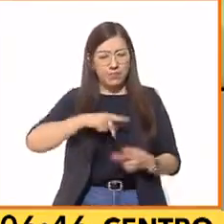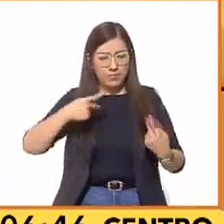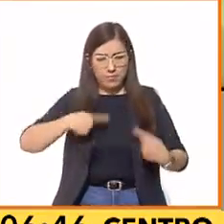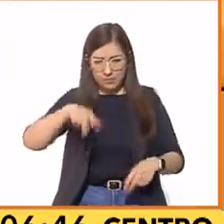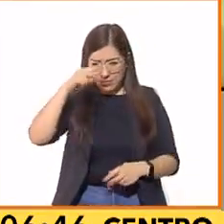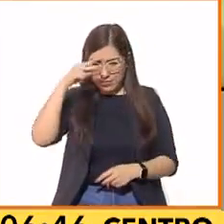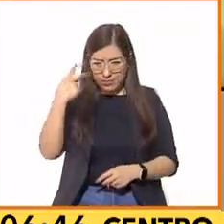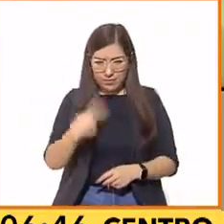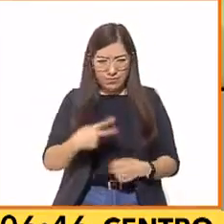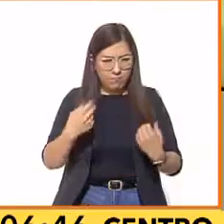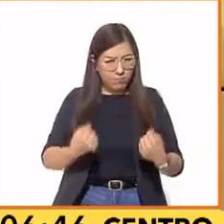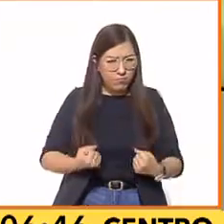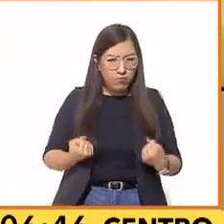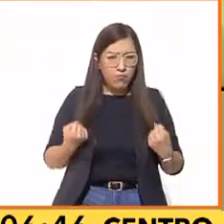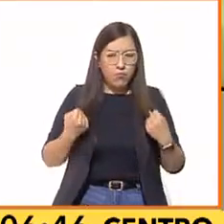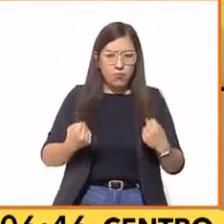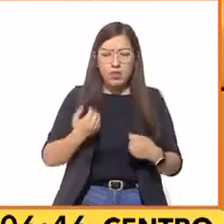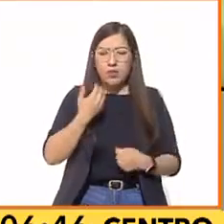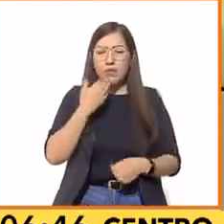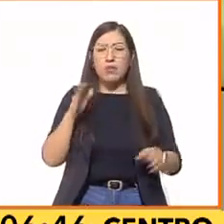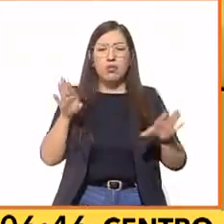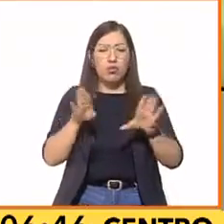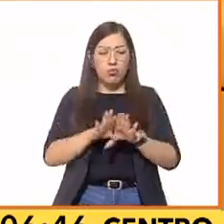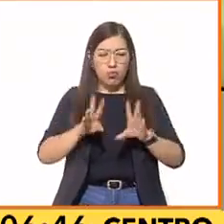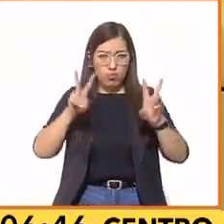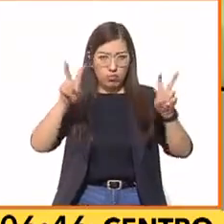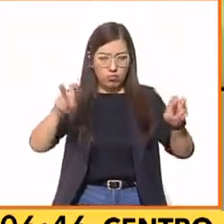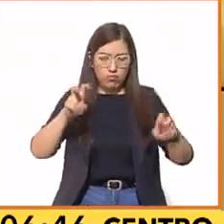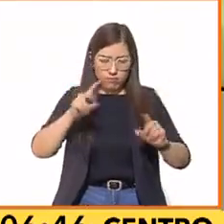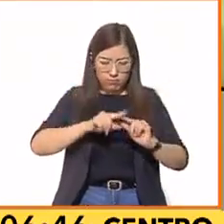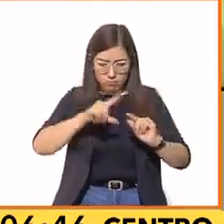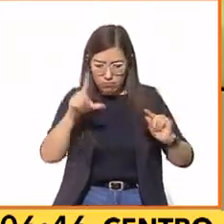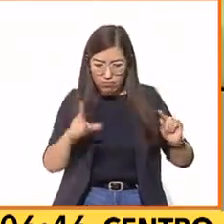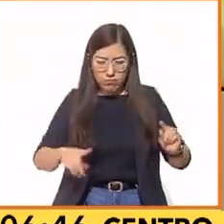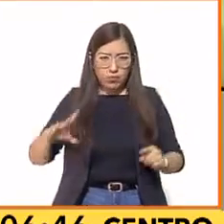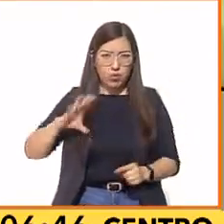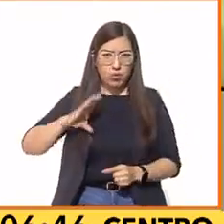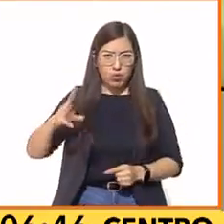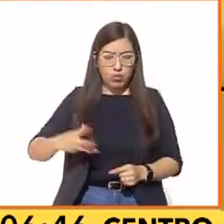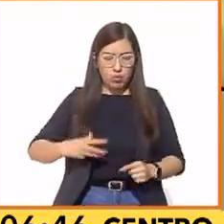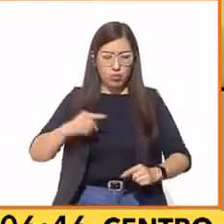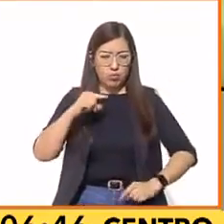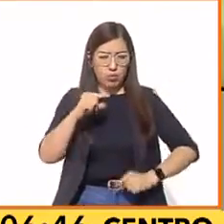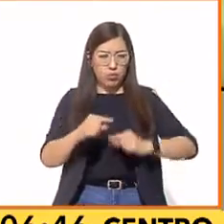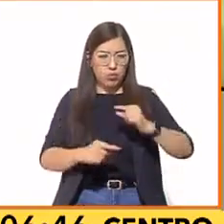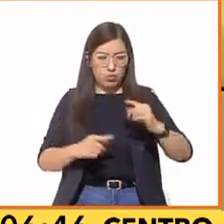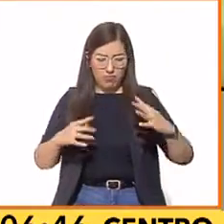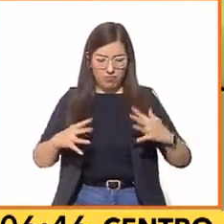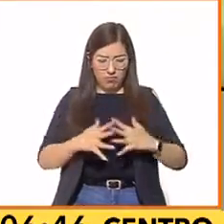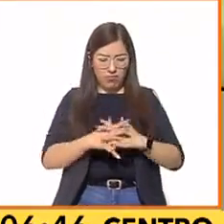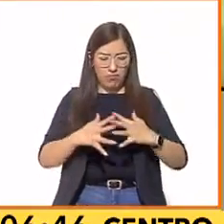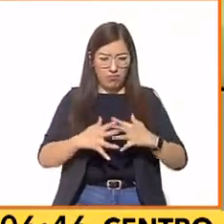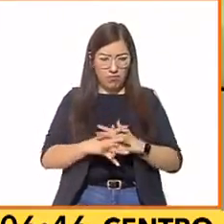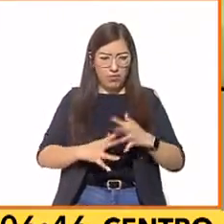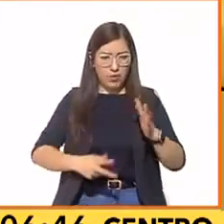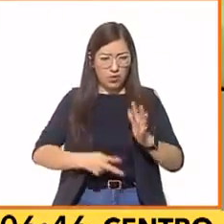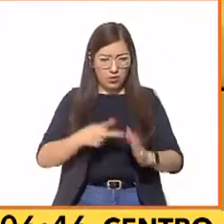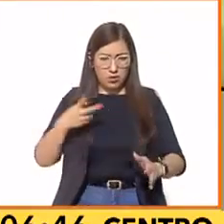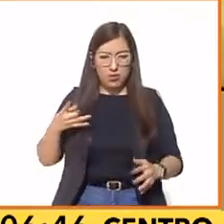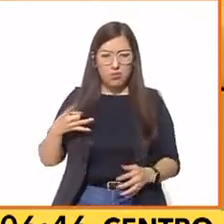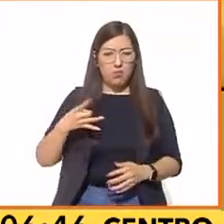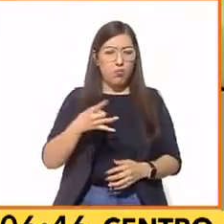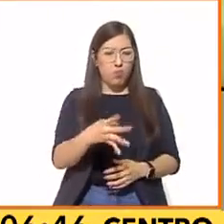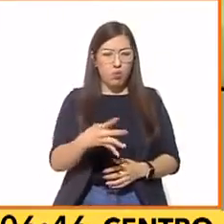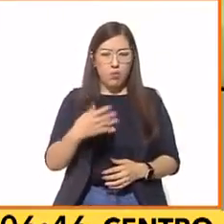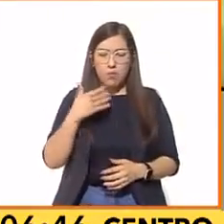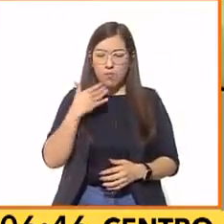los mexicanos, de las mexicanas, y poco a poco se comenzaron a ganar batallas y a reconquistar territorios y